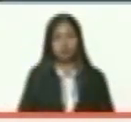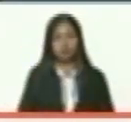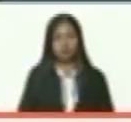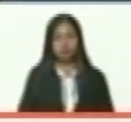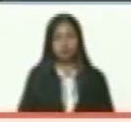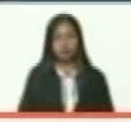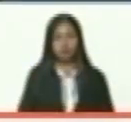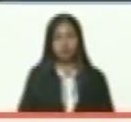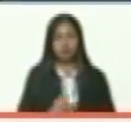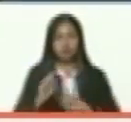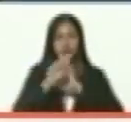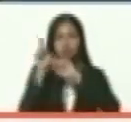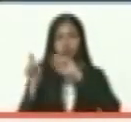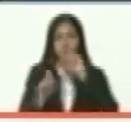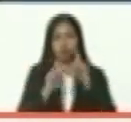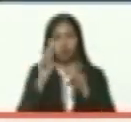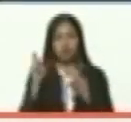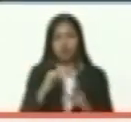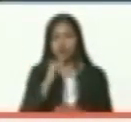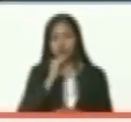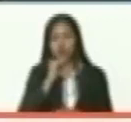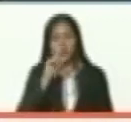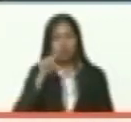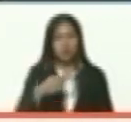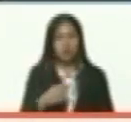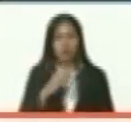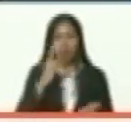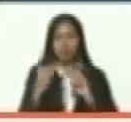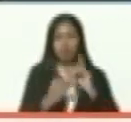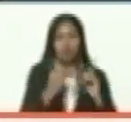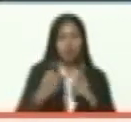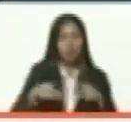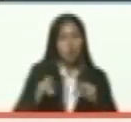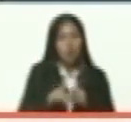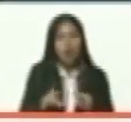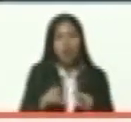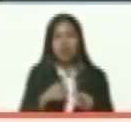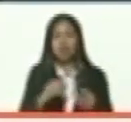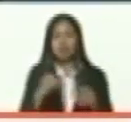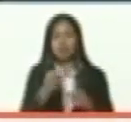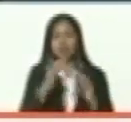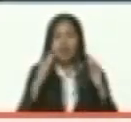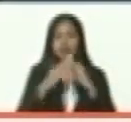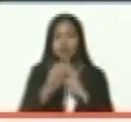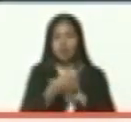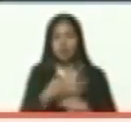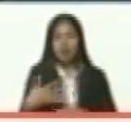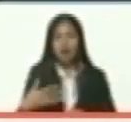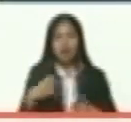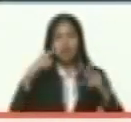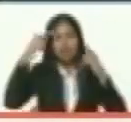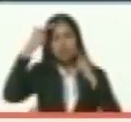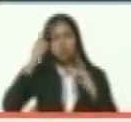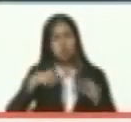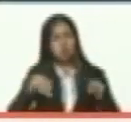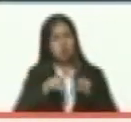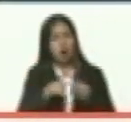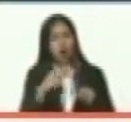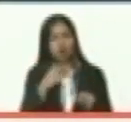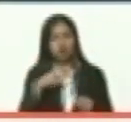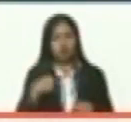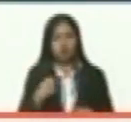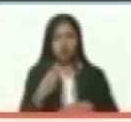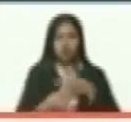Al ser preguntado por las informaciones sobre un diálogo entre la Casa Blanca y el chavismo.